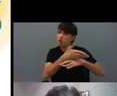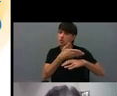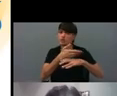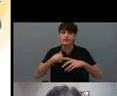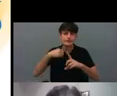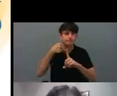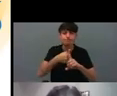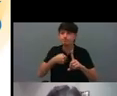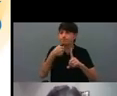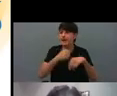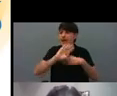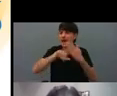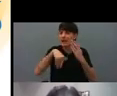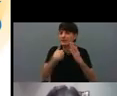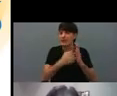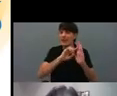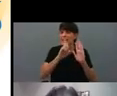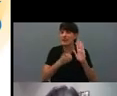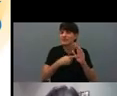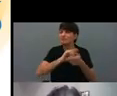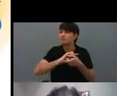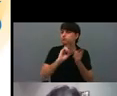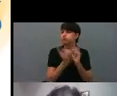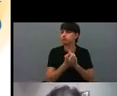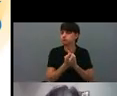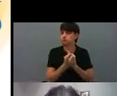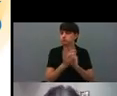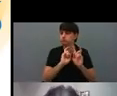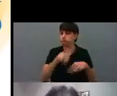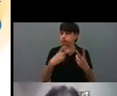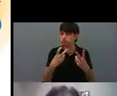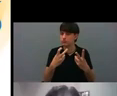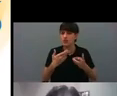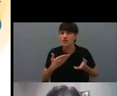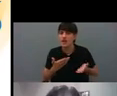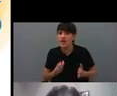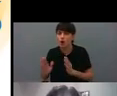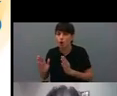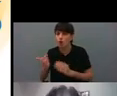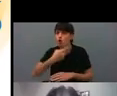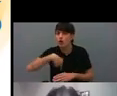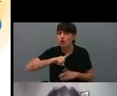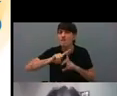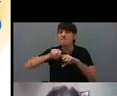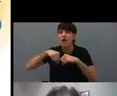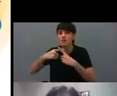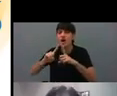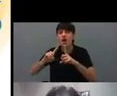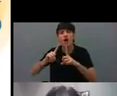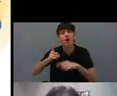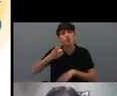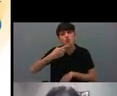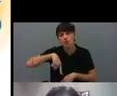hasta que se cambie esa ley. Nuestros hijos y nuestras familias son acreedores de